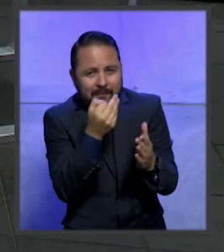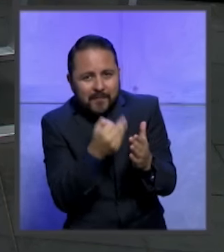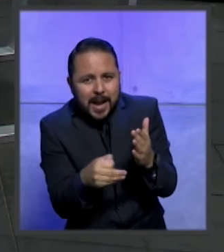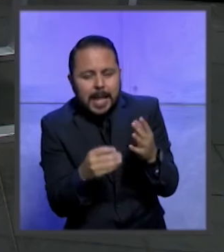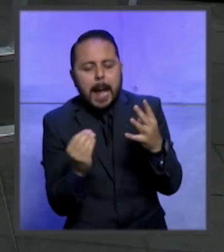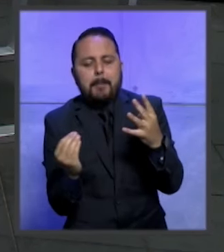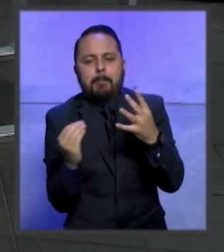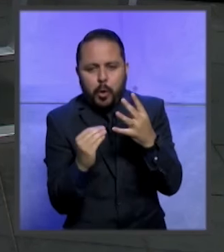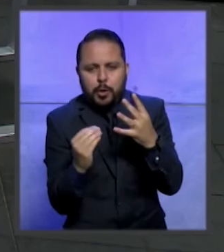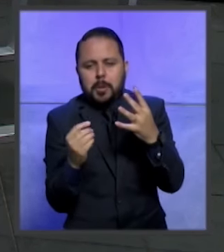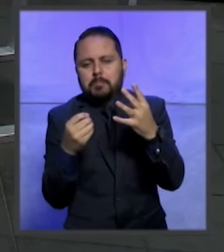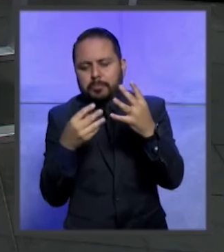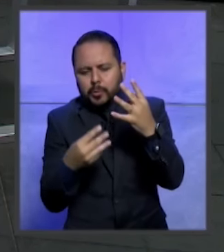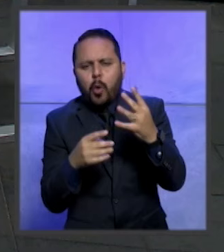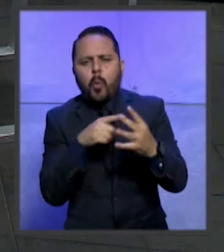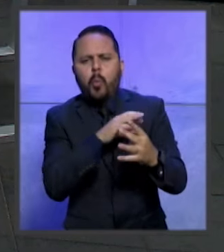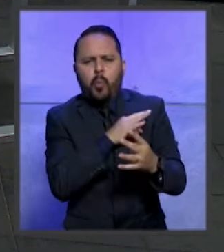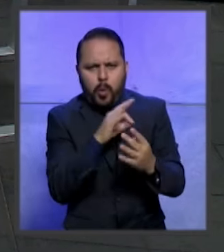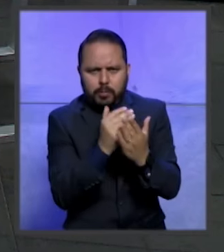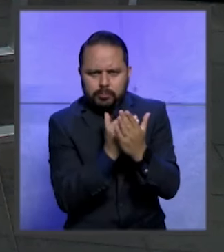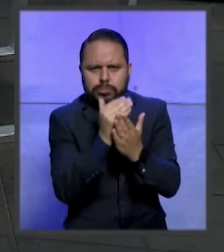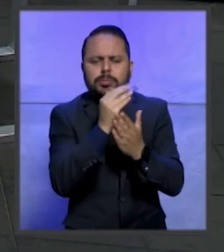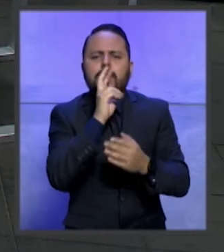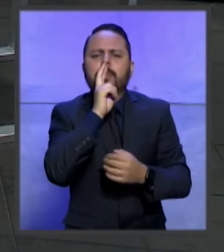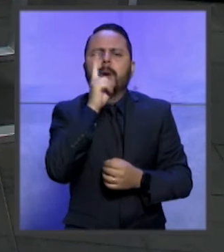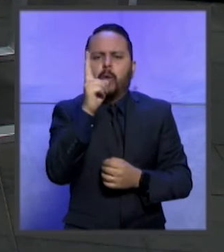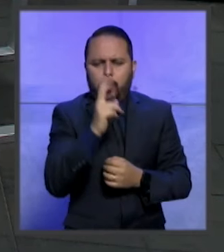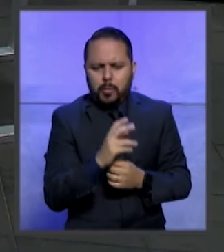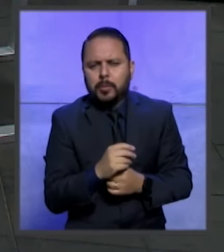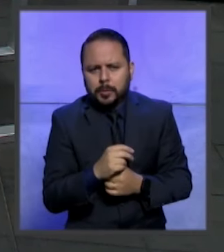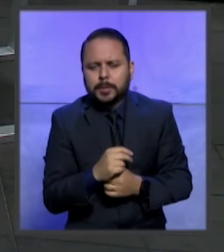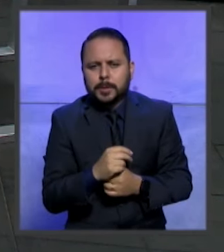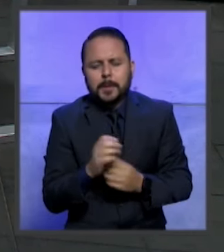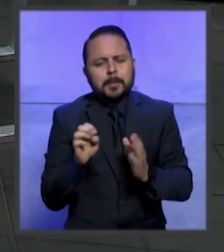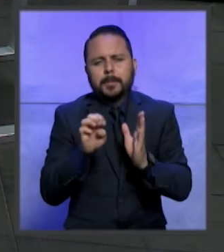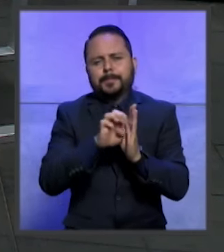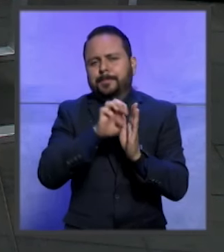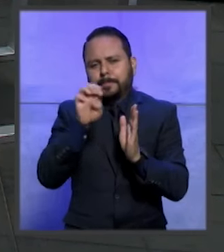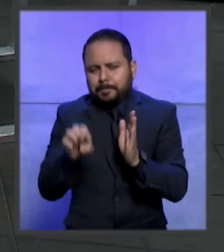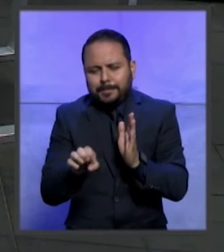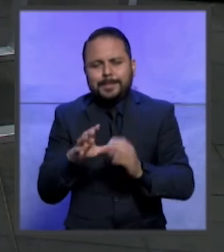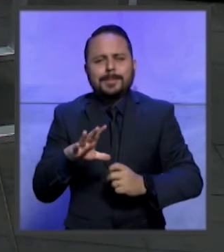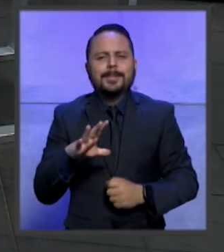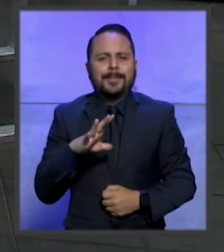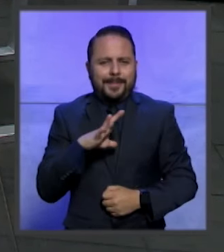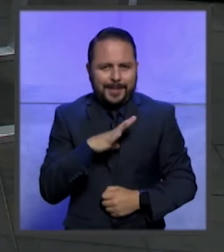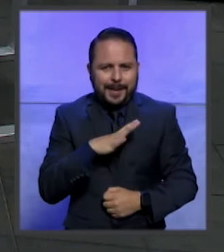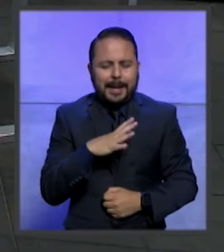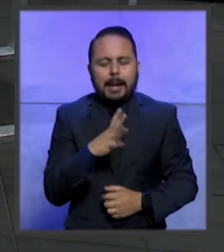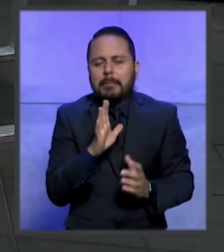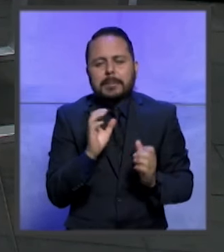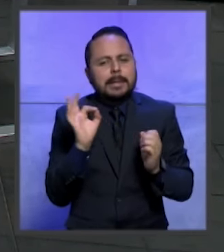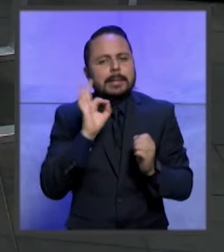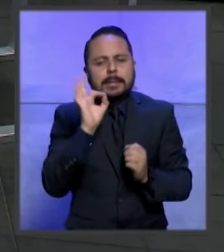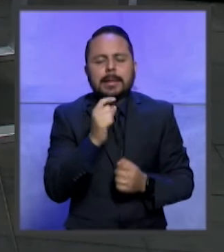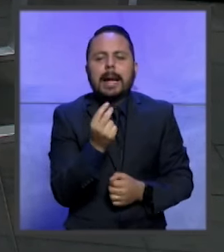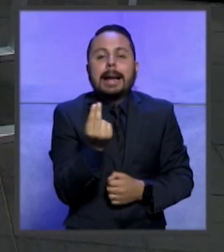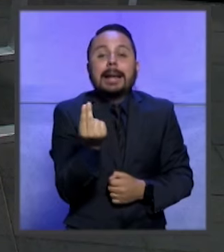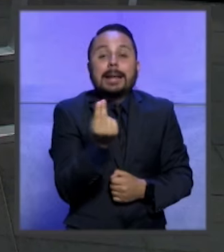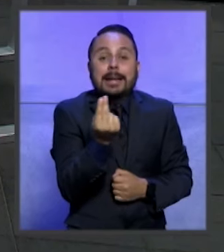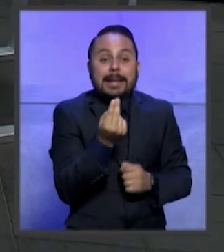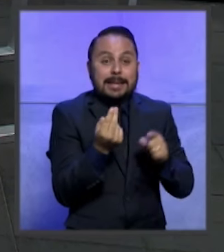donde se existen áreas de oportunidad por ejemplo eh el existe la necesidad